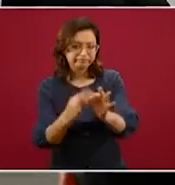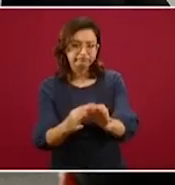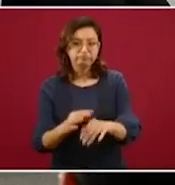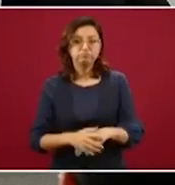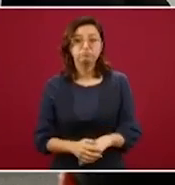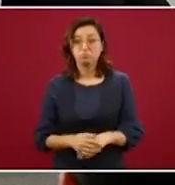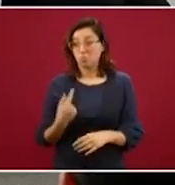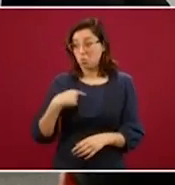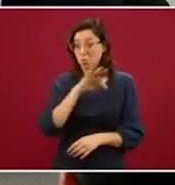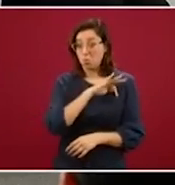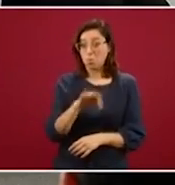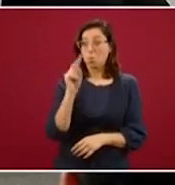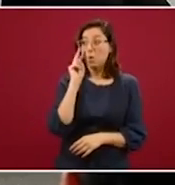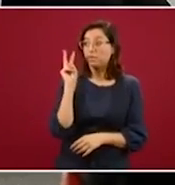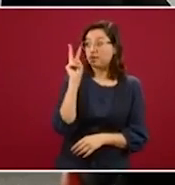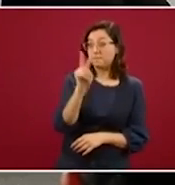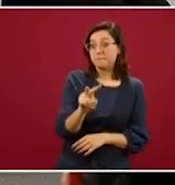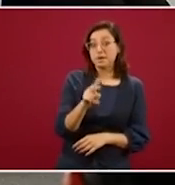recuperación